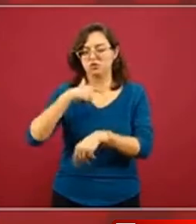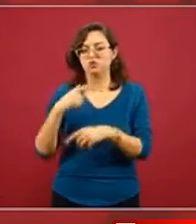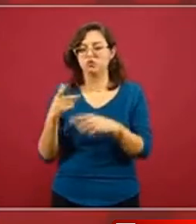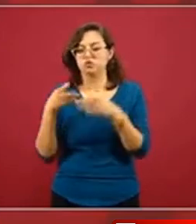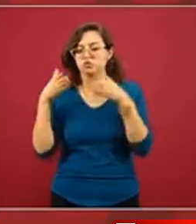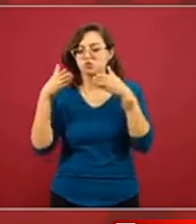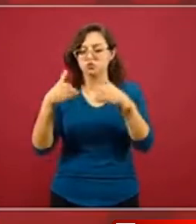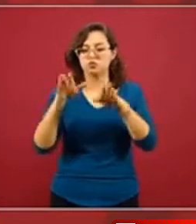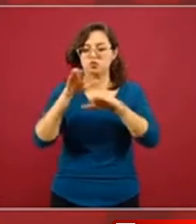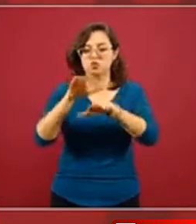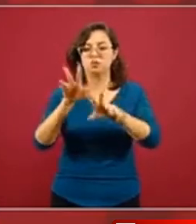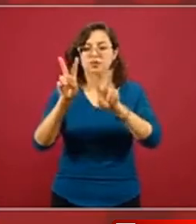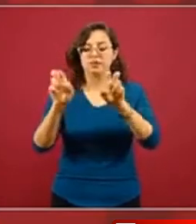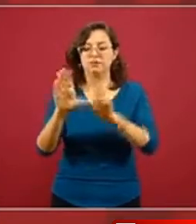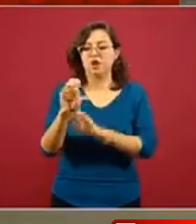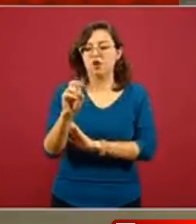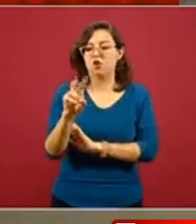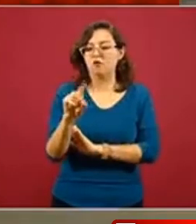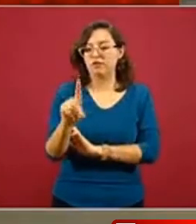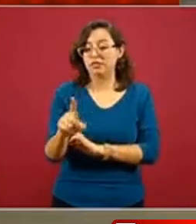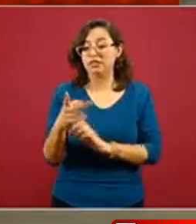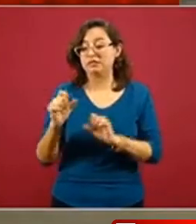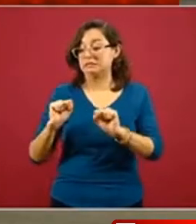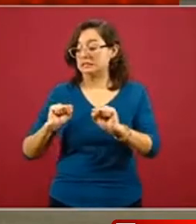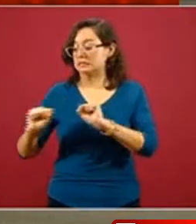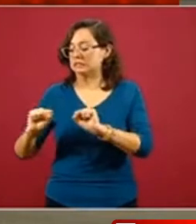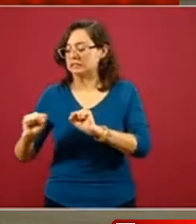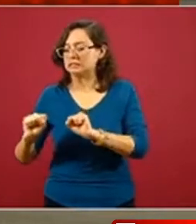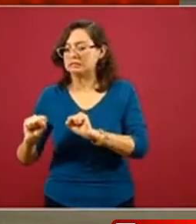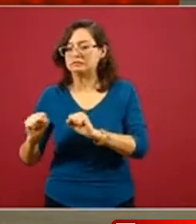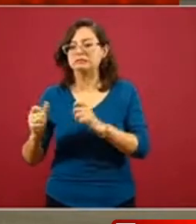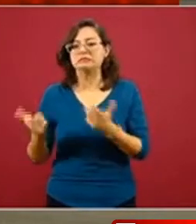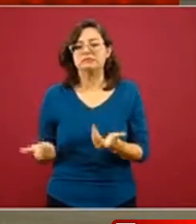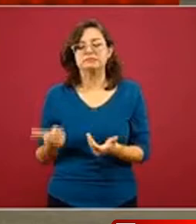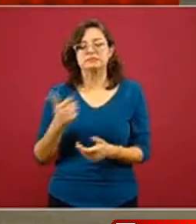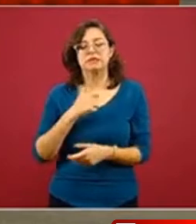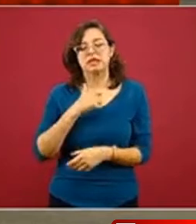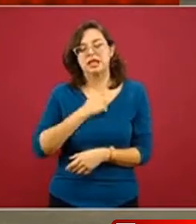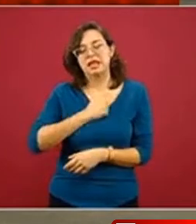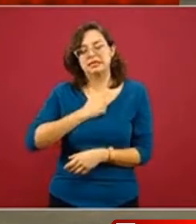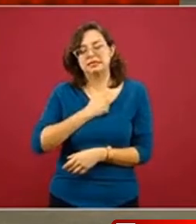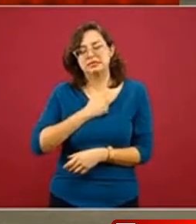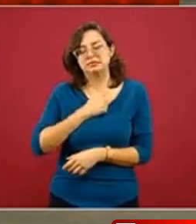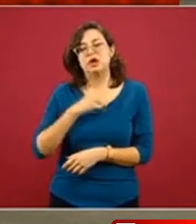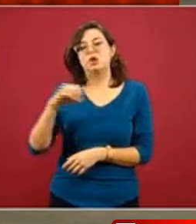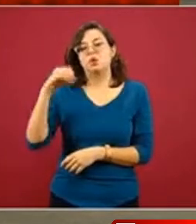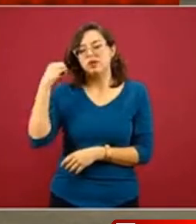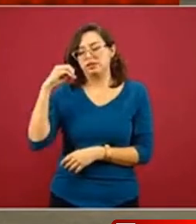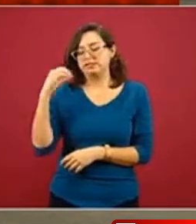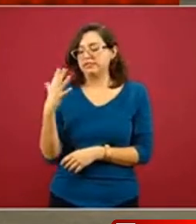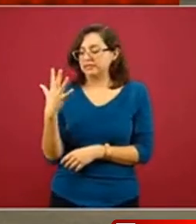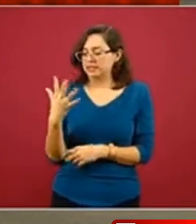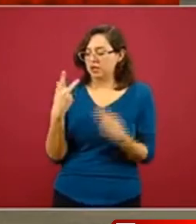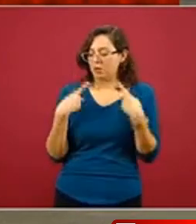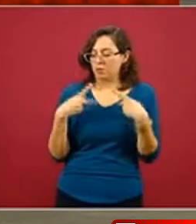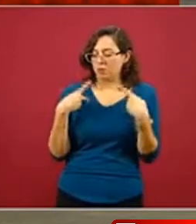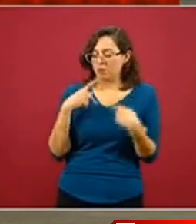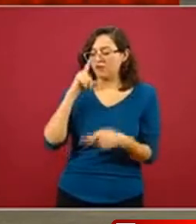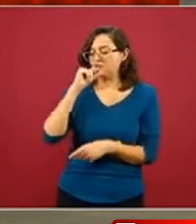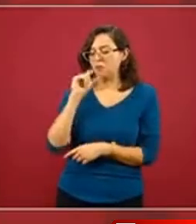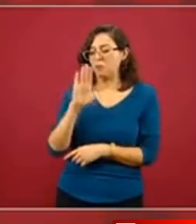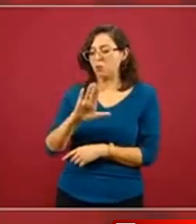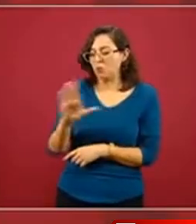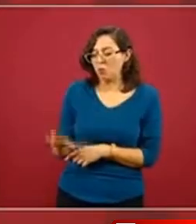COVID. El saldo es blanco. Tuvimos lamentablemente en el estado de Oaxaca un reporte de 5 personas que